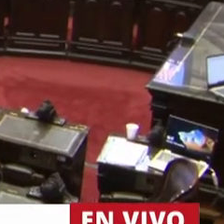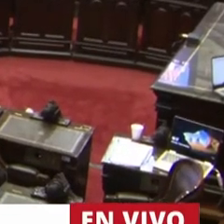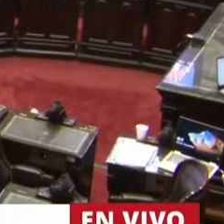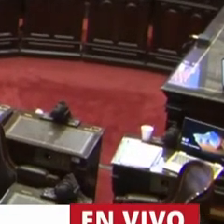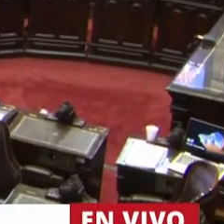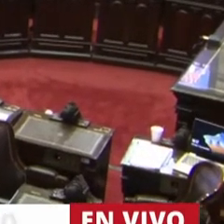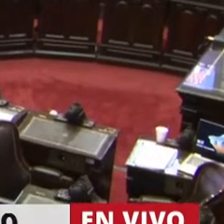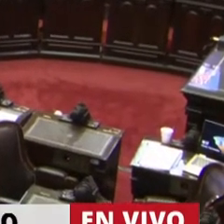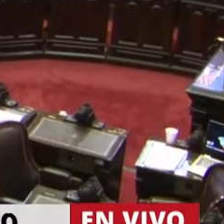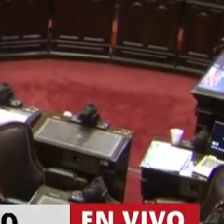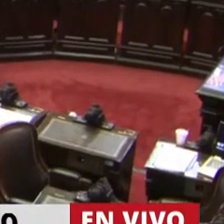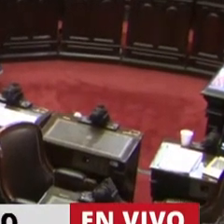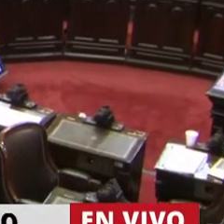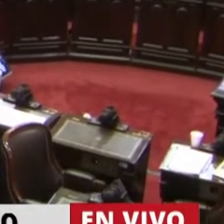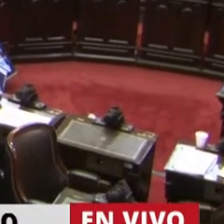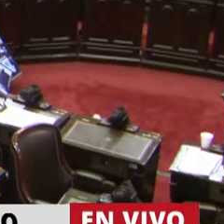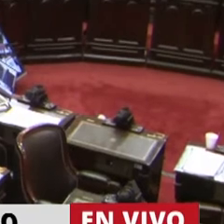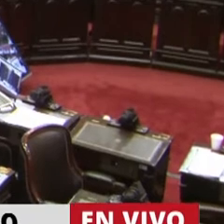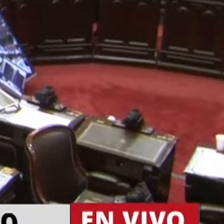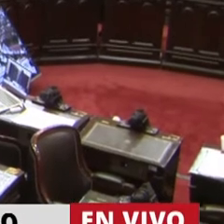Gracias, señor presidente.